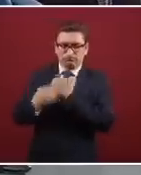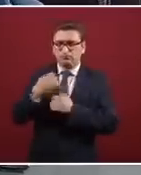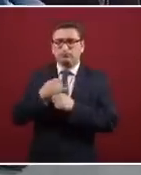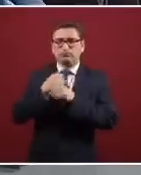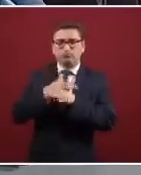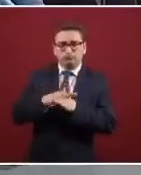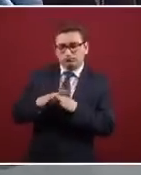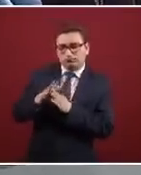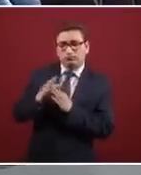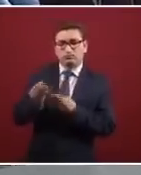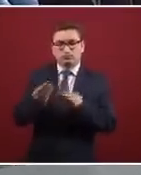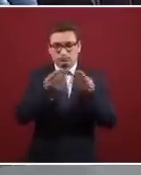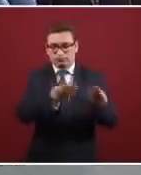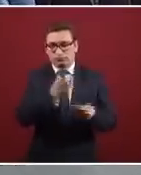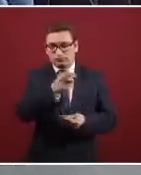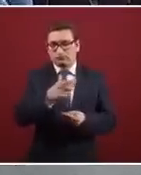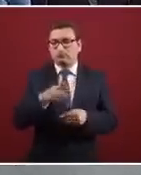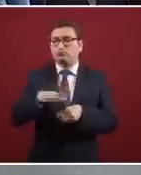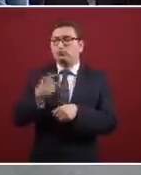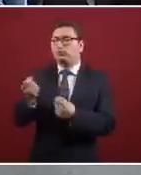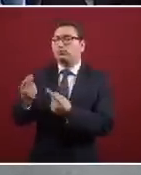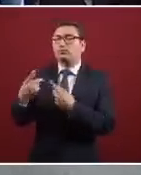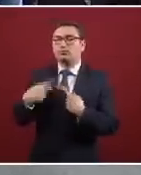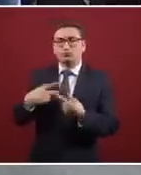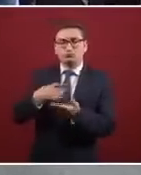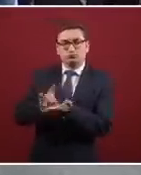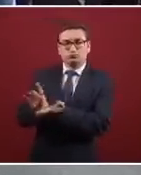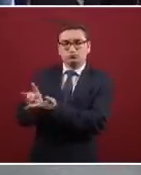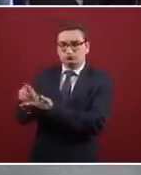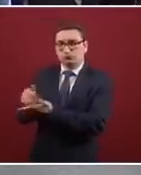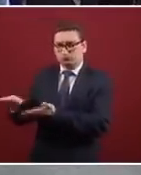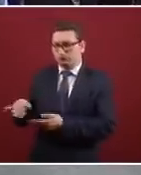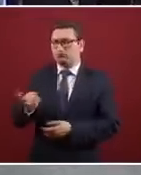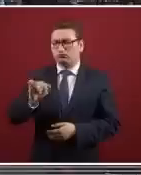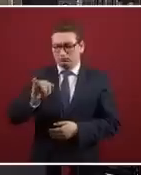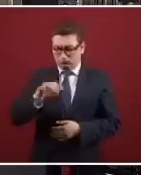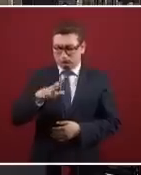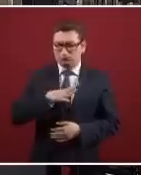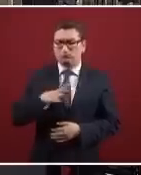que despedir o por qué despidieron, sí, a estos empleados en, sí, específico. Sí,